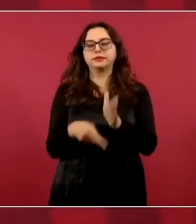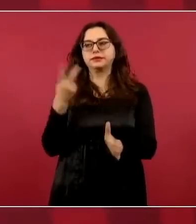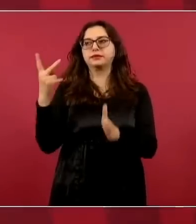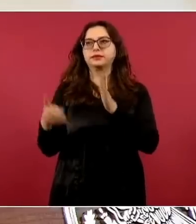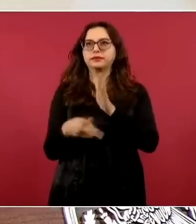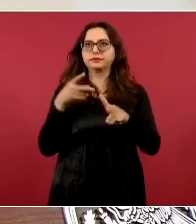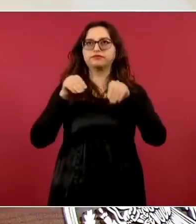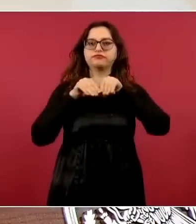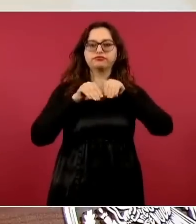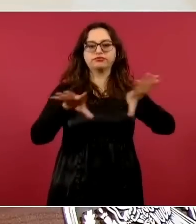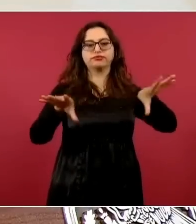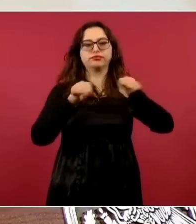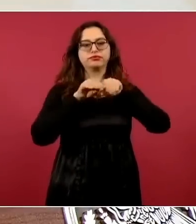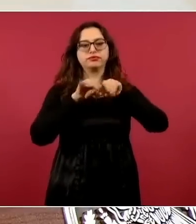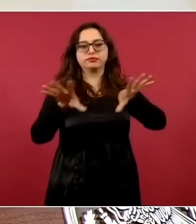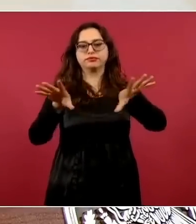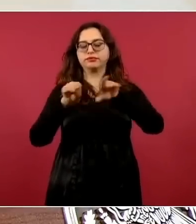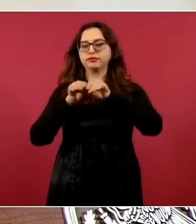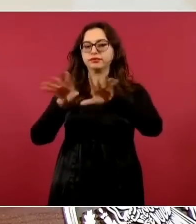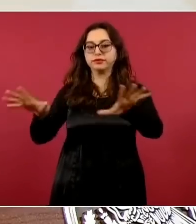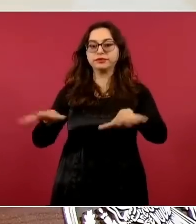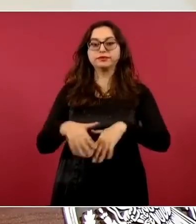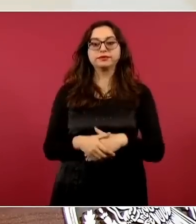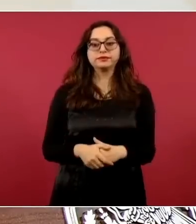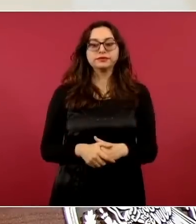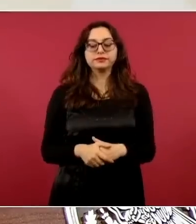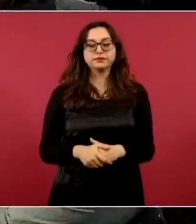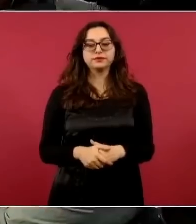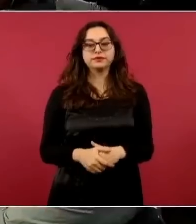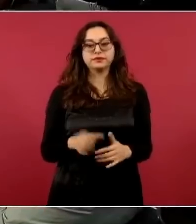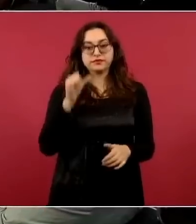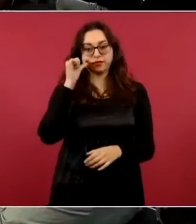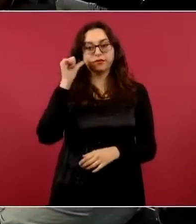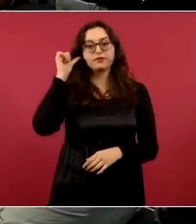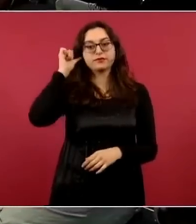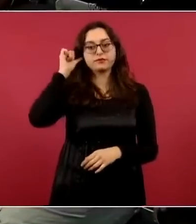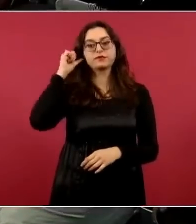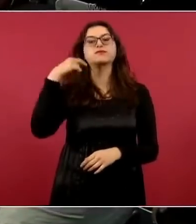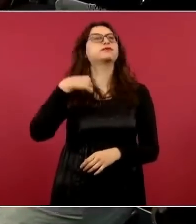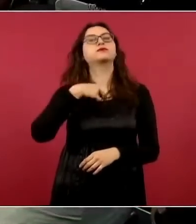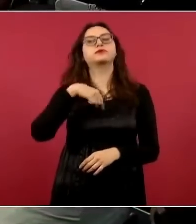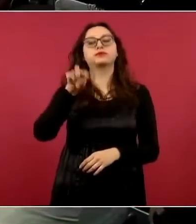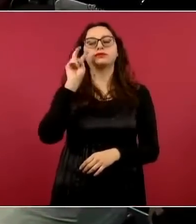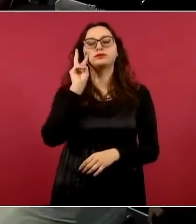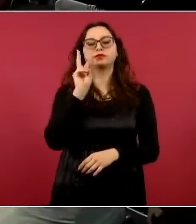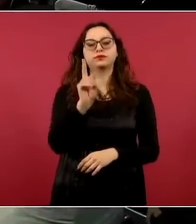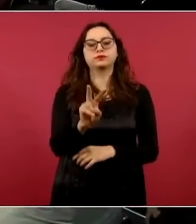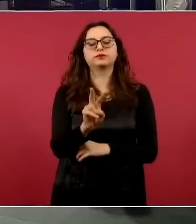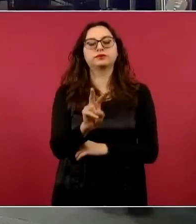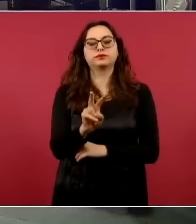constantes. Ayer estaba yo viendo un señor